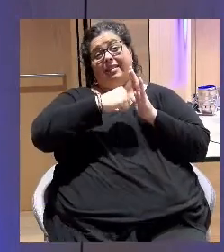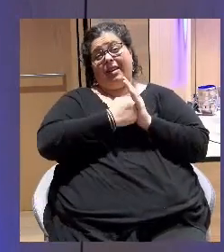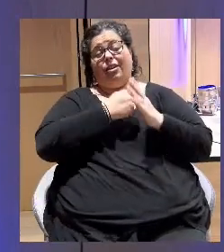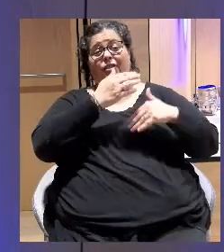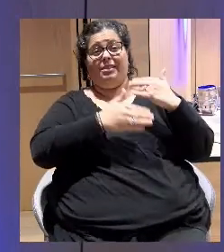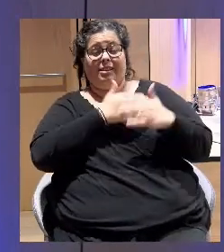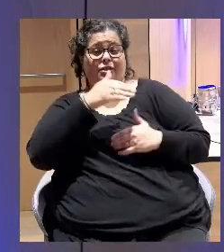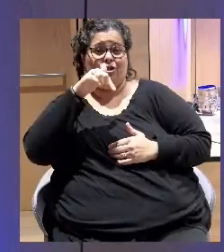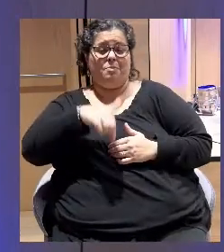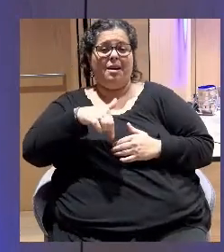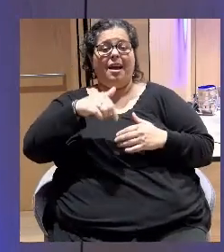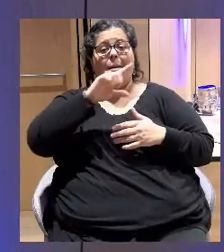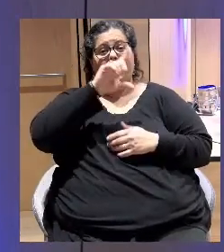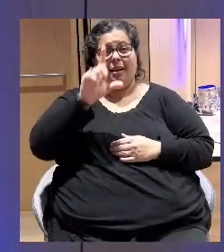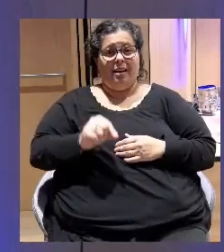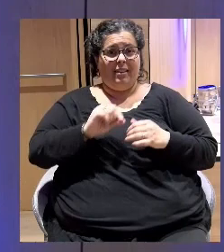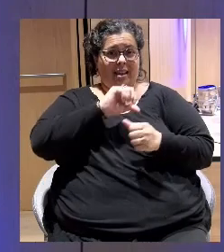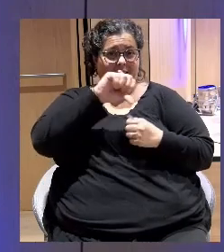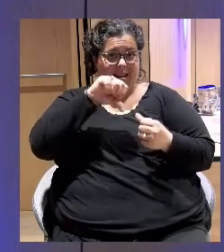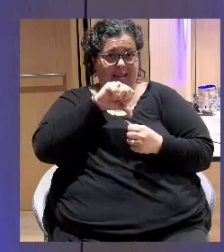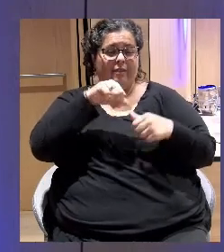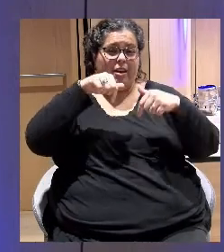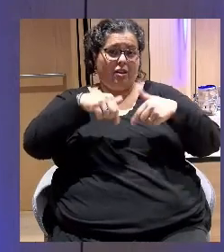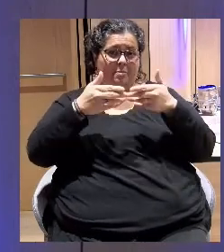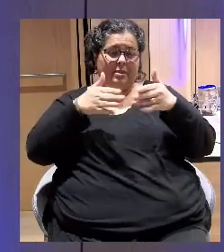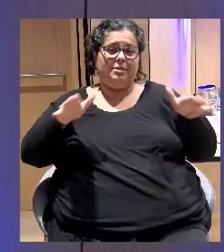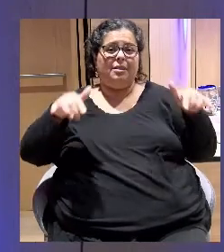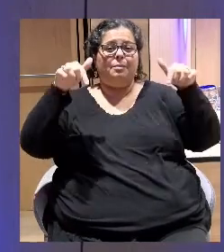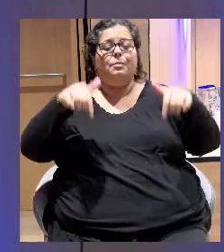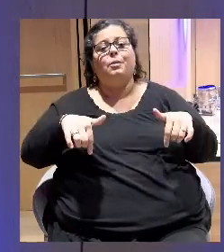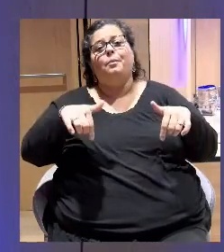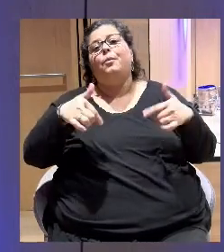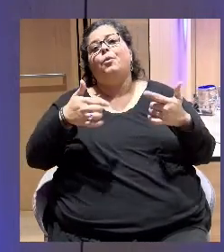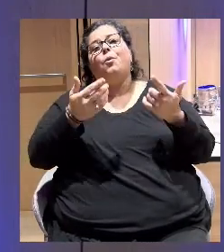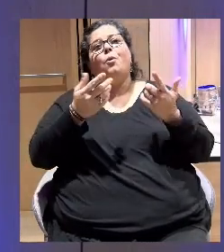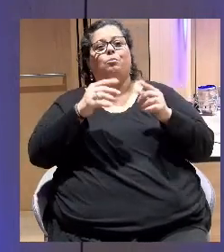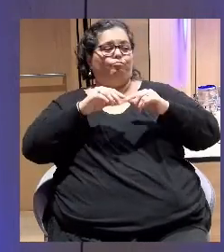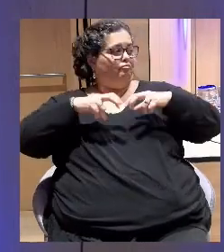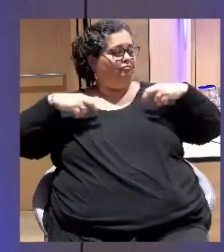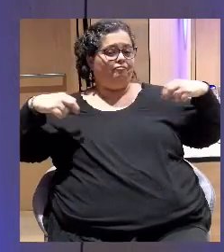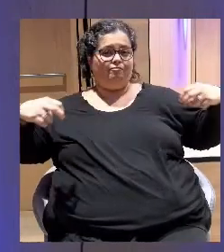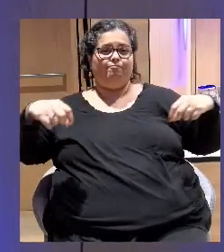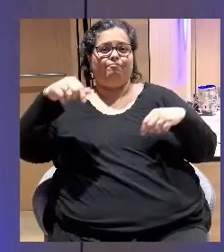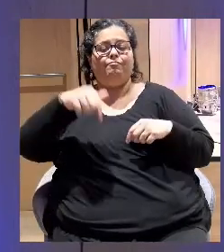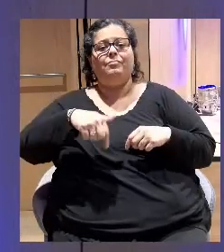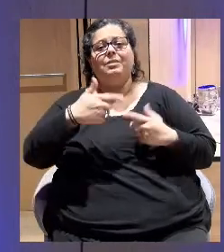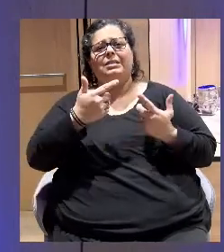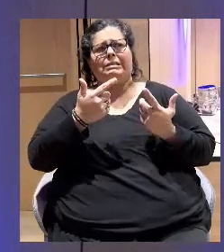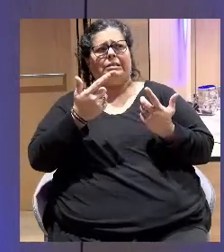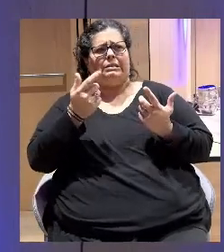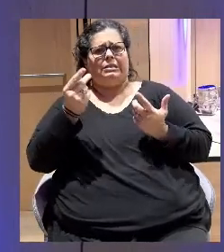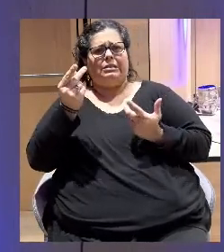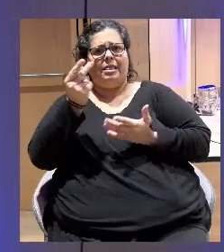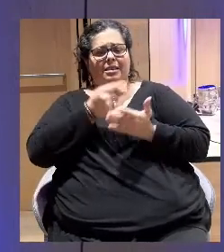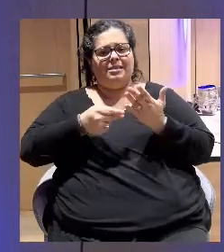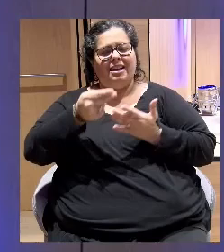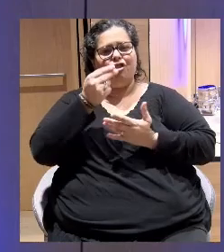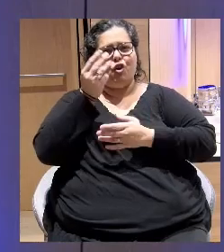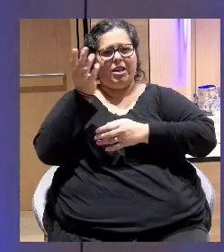Caribe. Iniciamos la jornada con el panel Datos para el diseño y monitoreo de las políticas